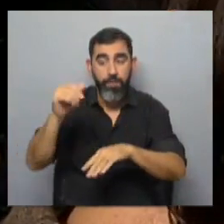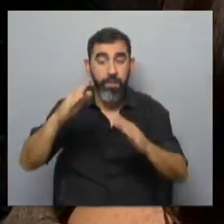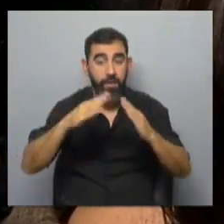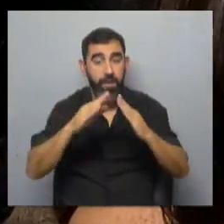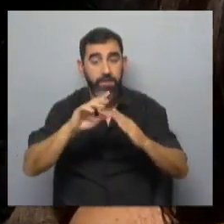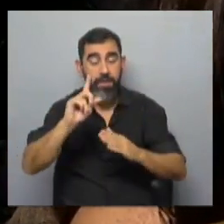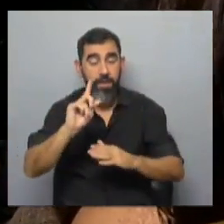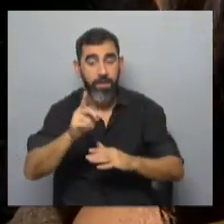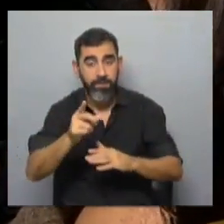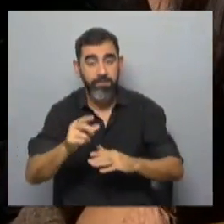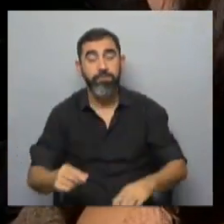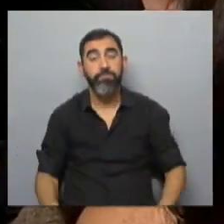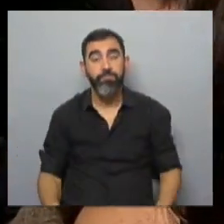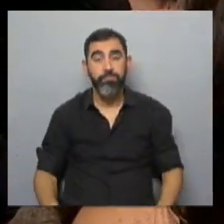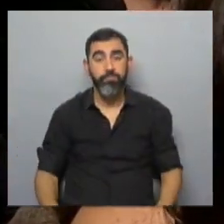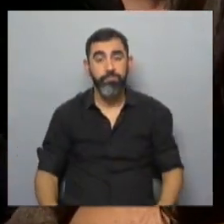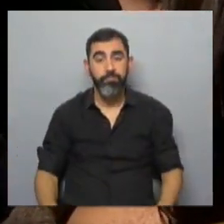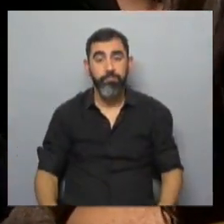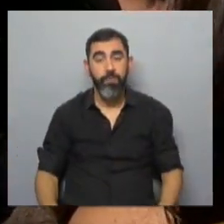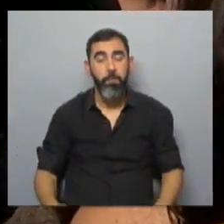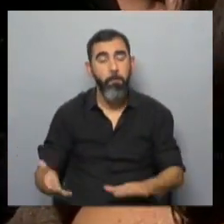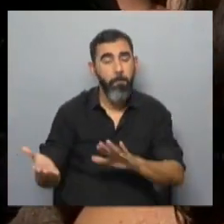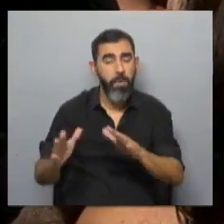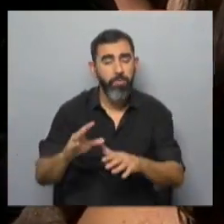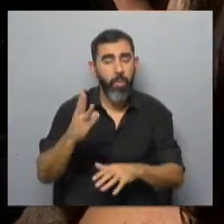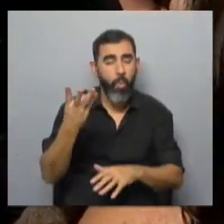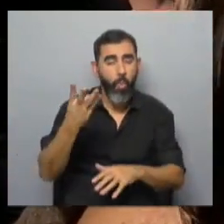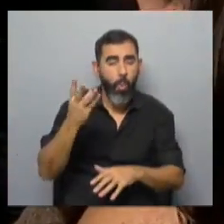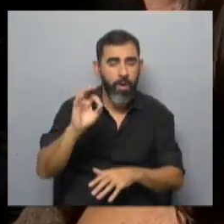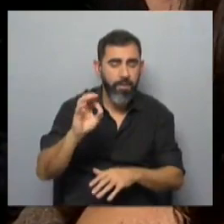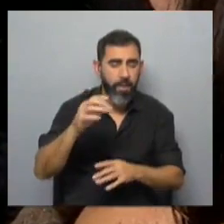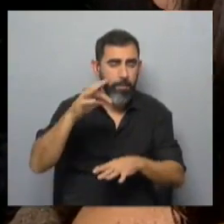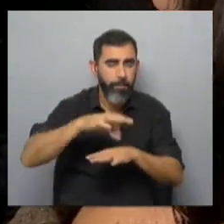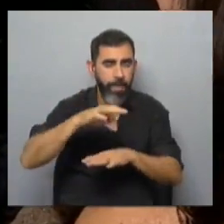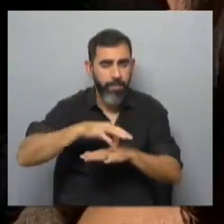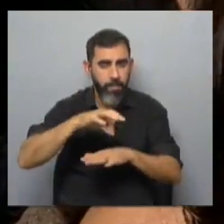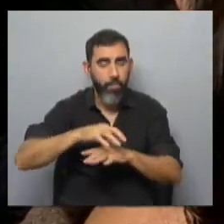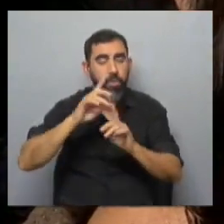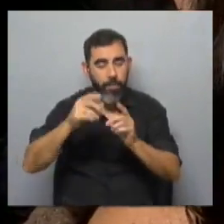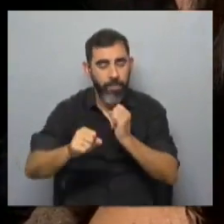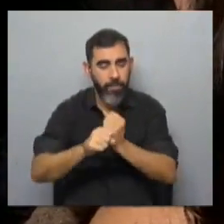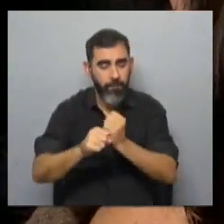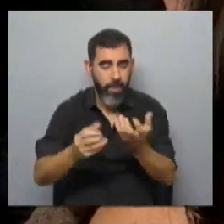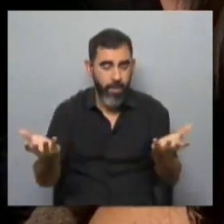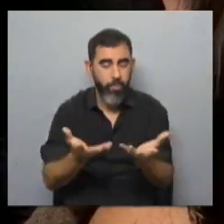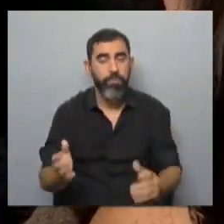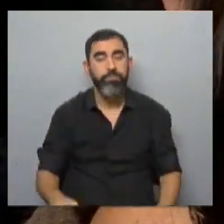de Casa de Galicia y alrededor de 40 y algo de médicos al día de hoy.